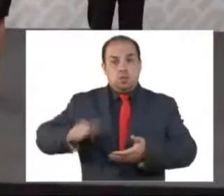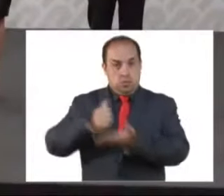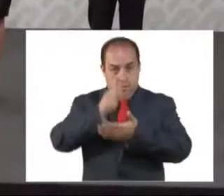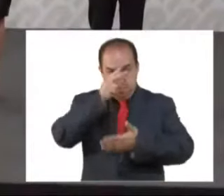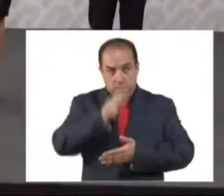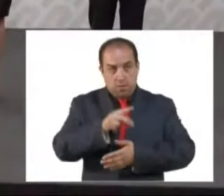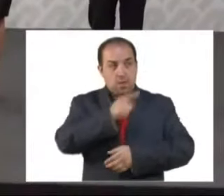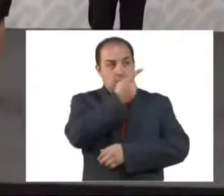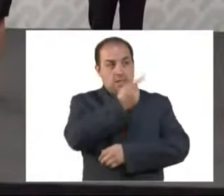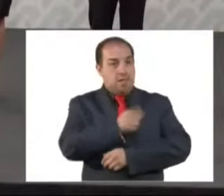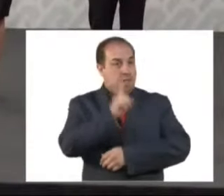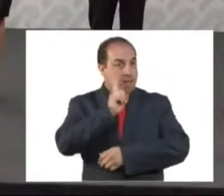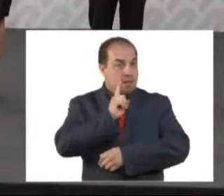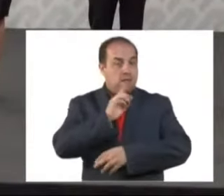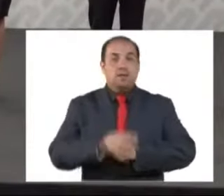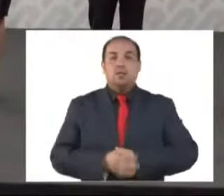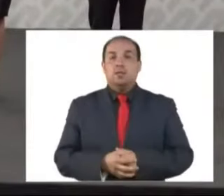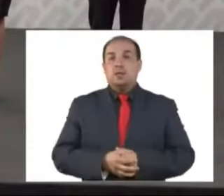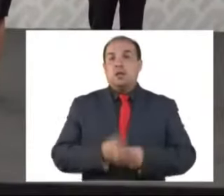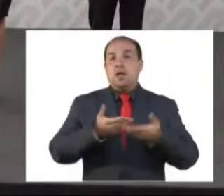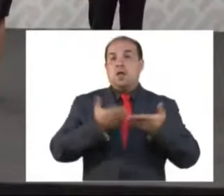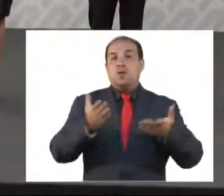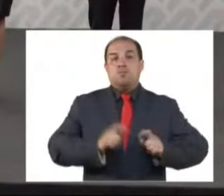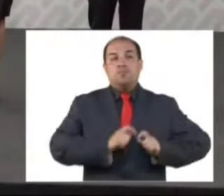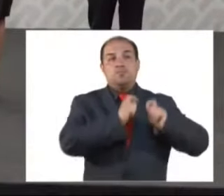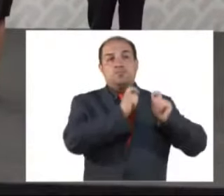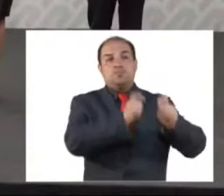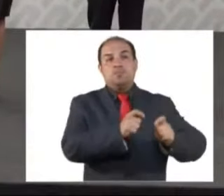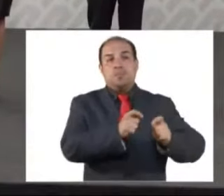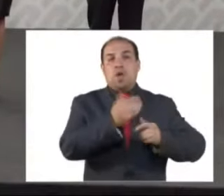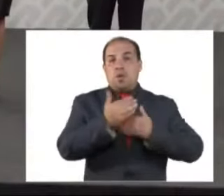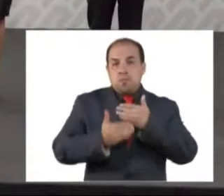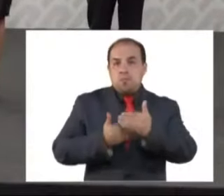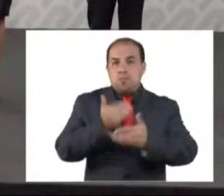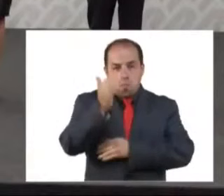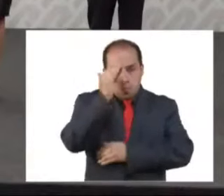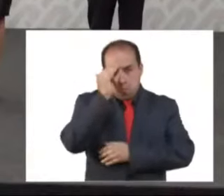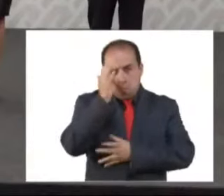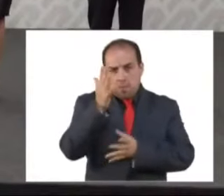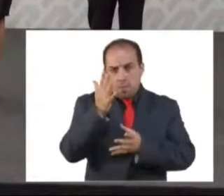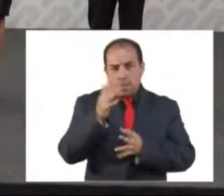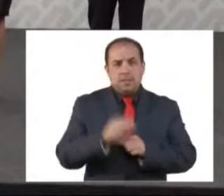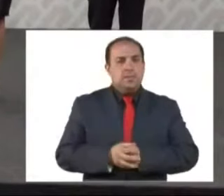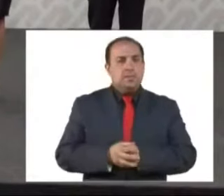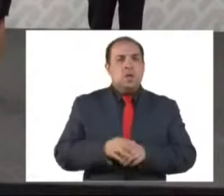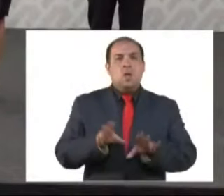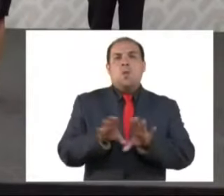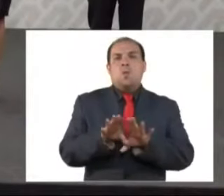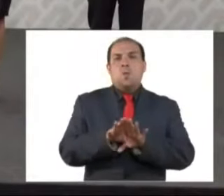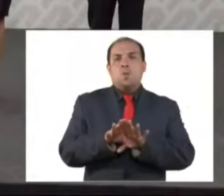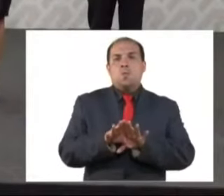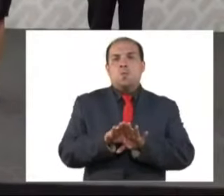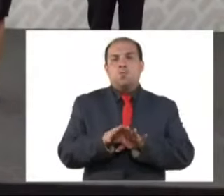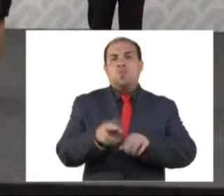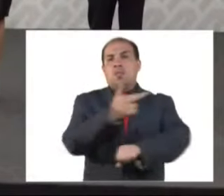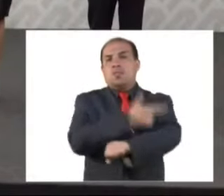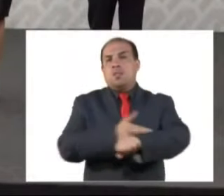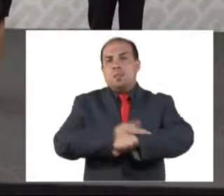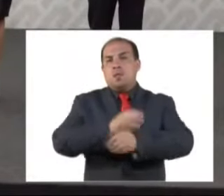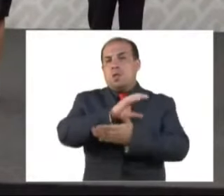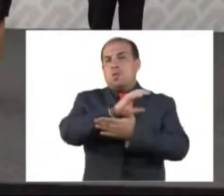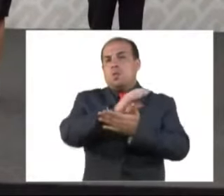y ella pues trae ahora toda la película de cómo se llevan a cabo todos los contratos